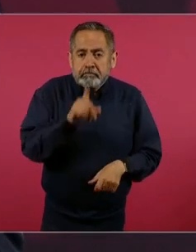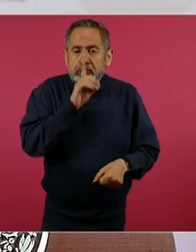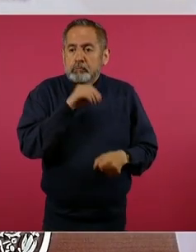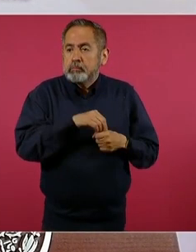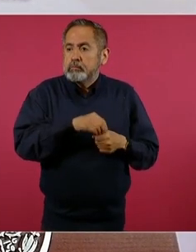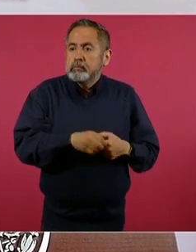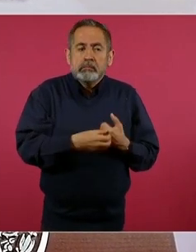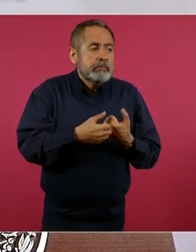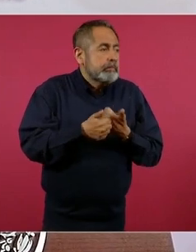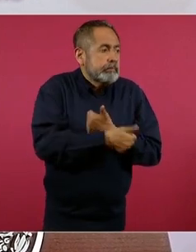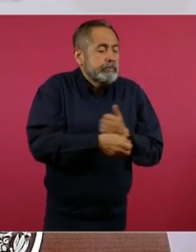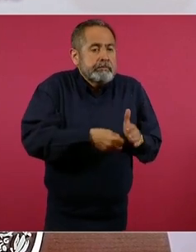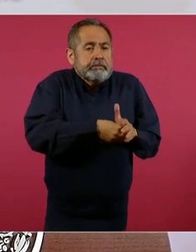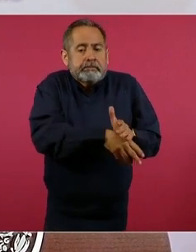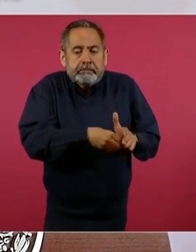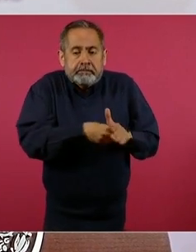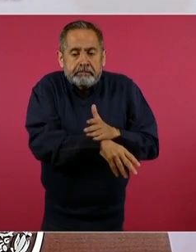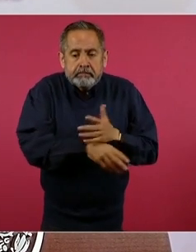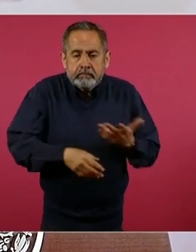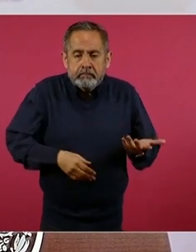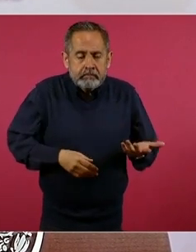muchos jóvenes